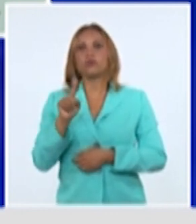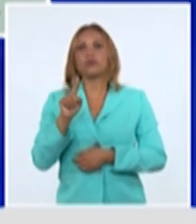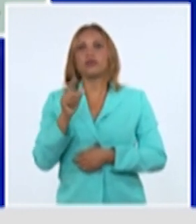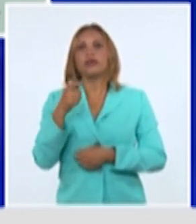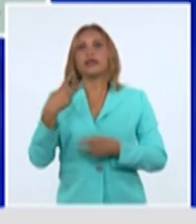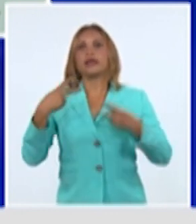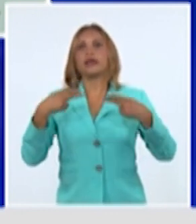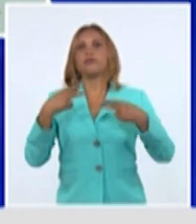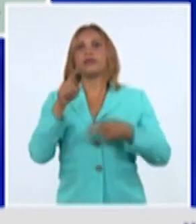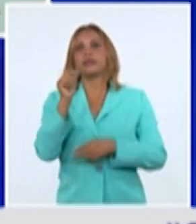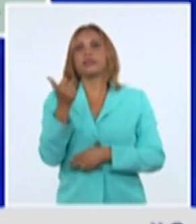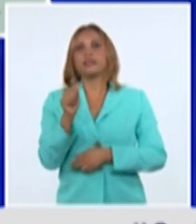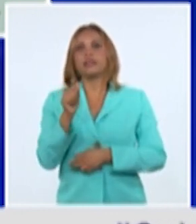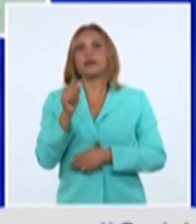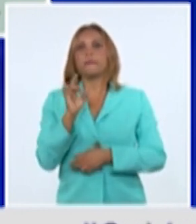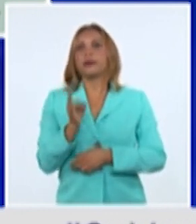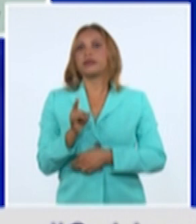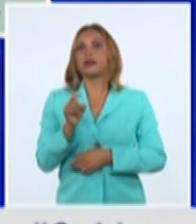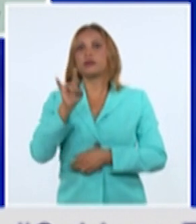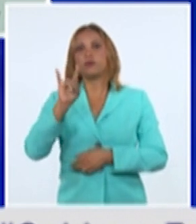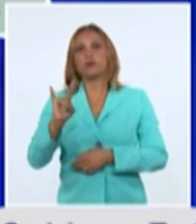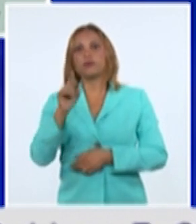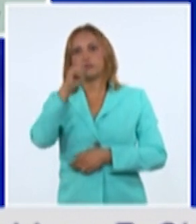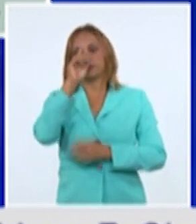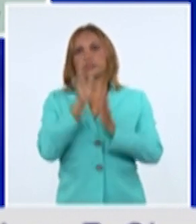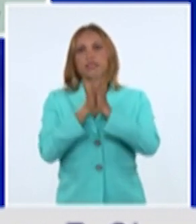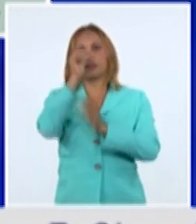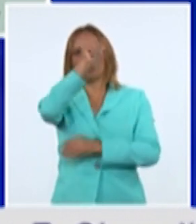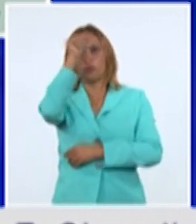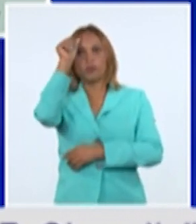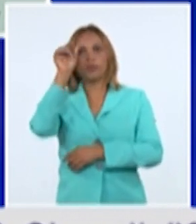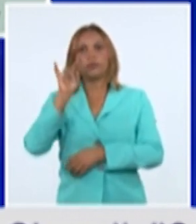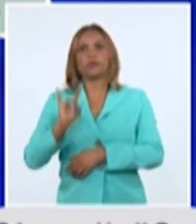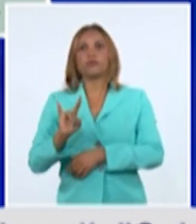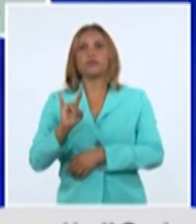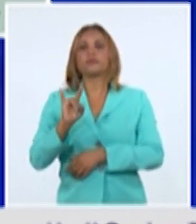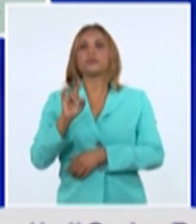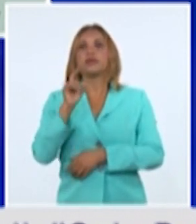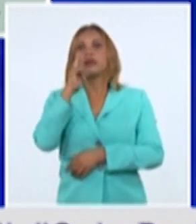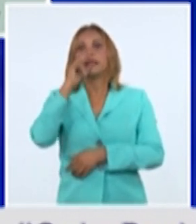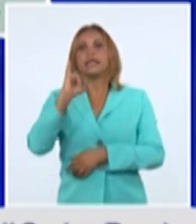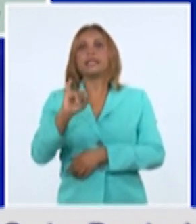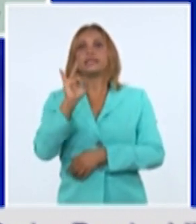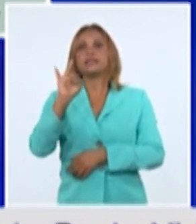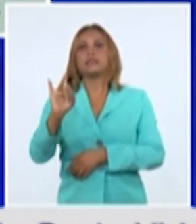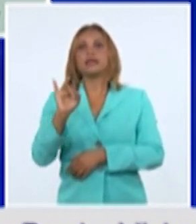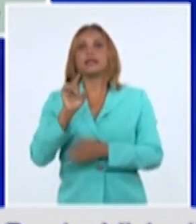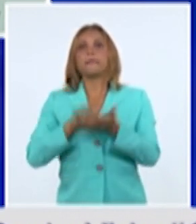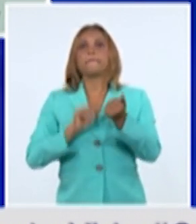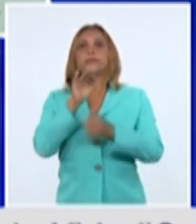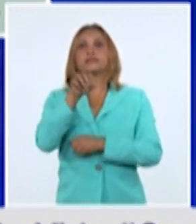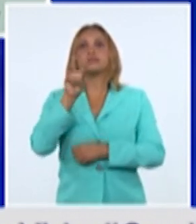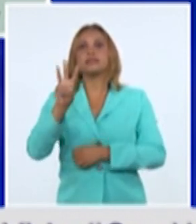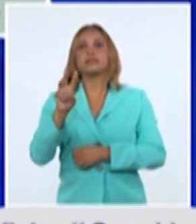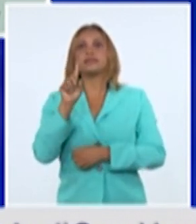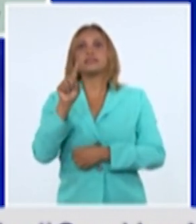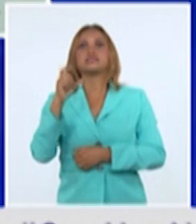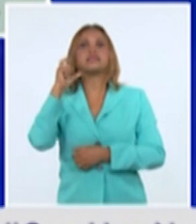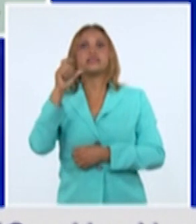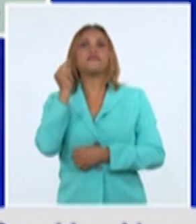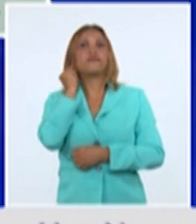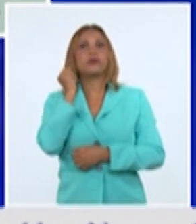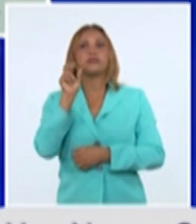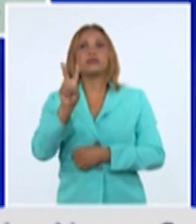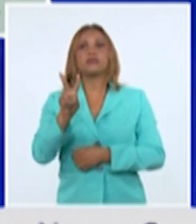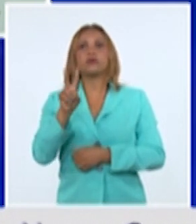que Santo Domingo, Camajuaní 7, Placetas 3, Cifuentes 2 y Corralillo solo reporta un enfermo